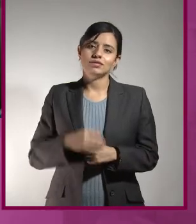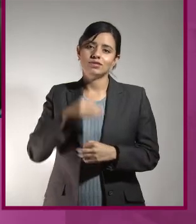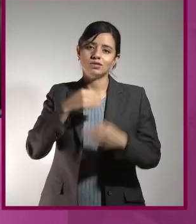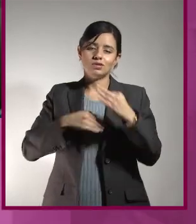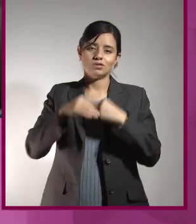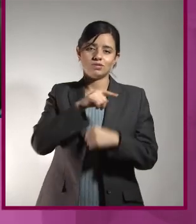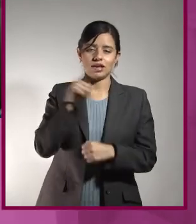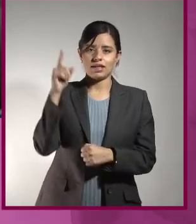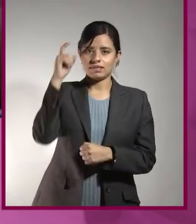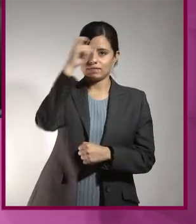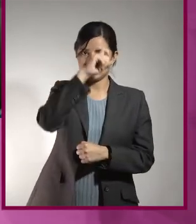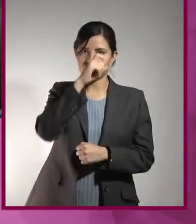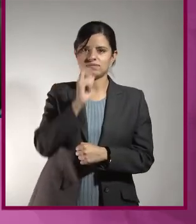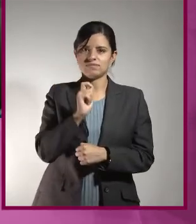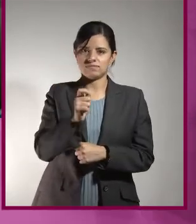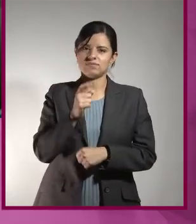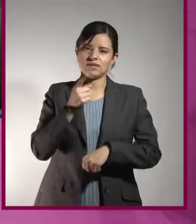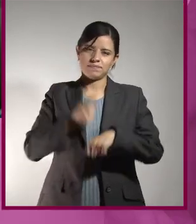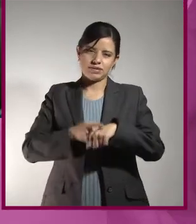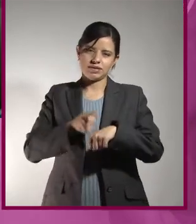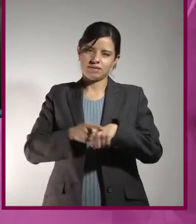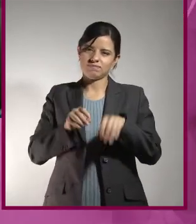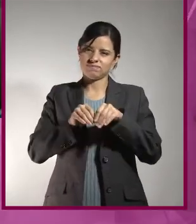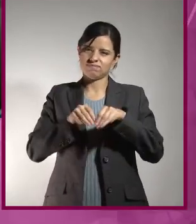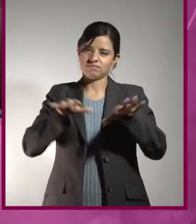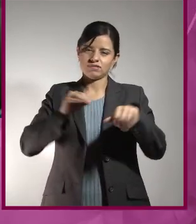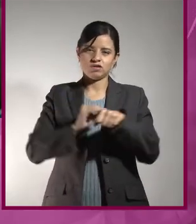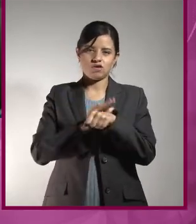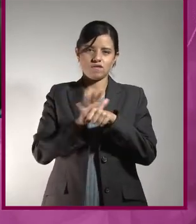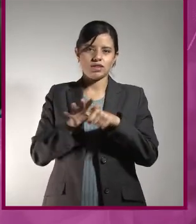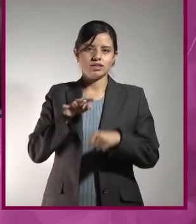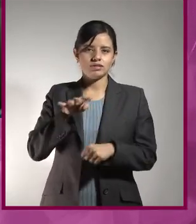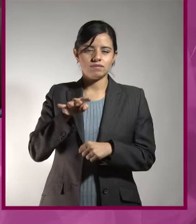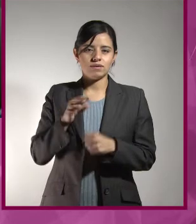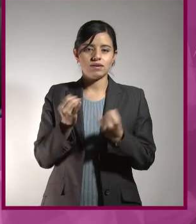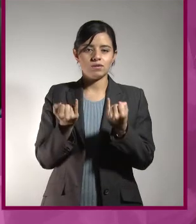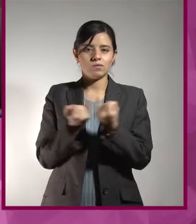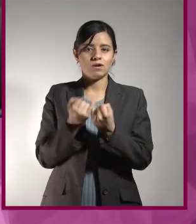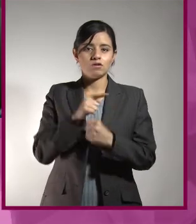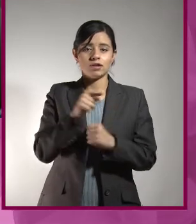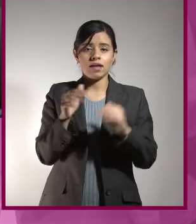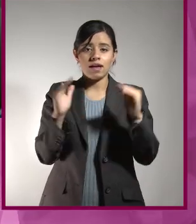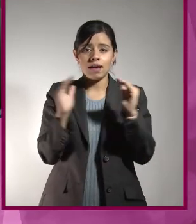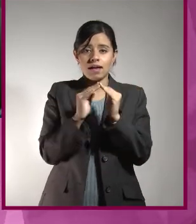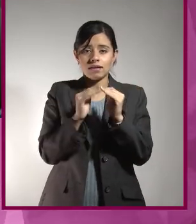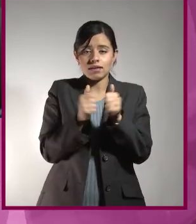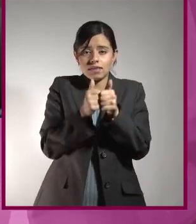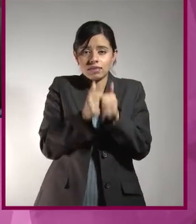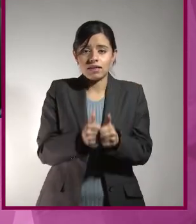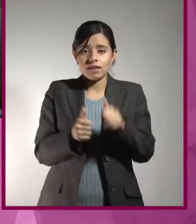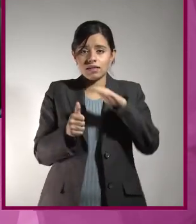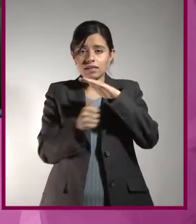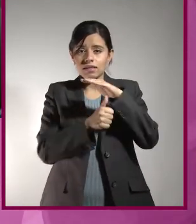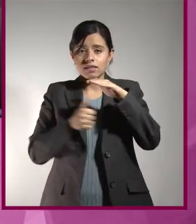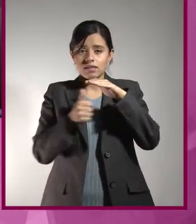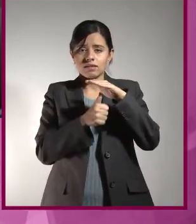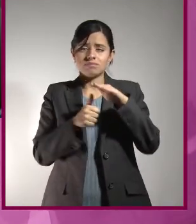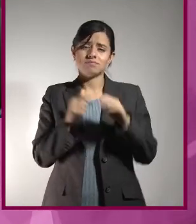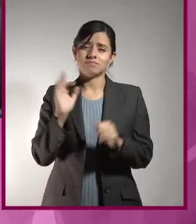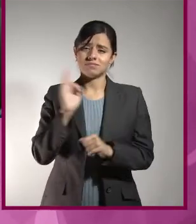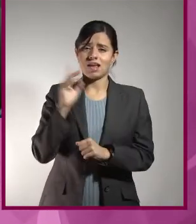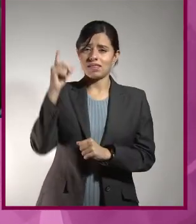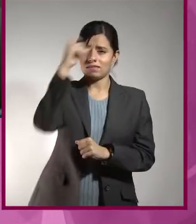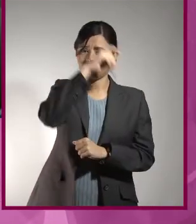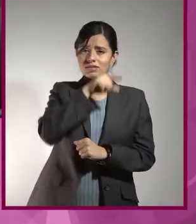Difícil para todos, la epidemia del COVID-19 y especialmente el encierro puede ser complicado a